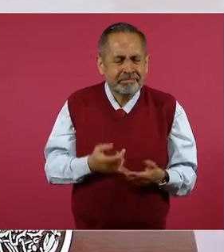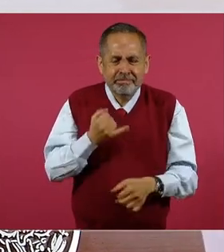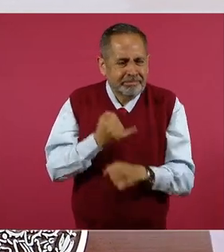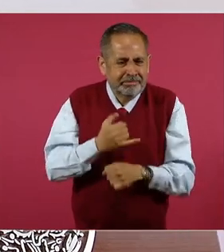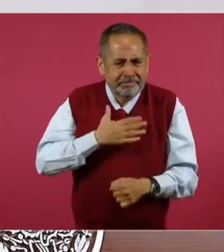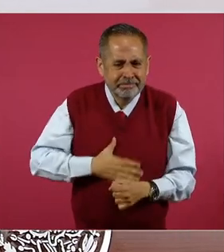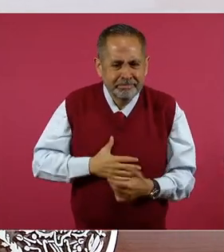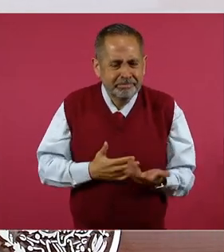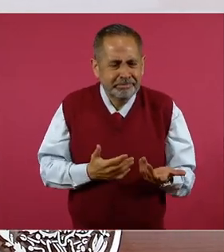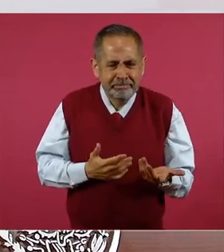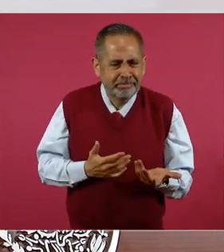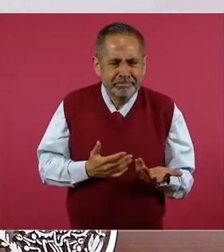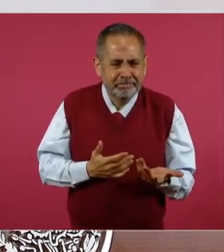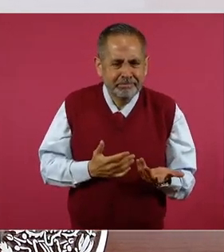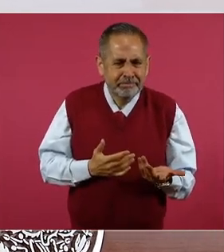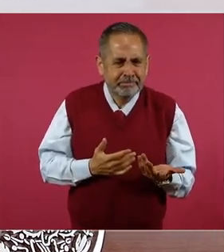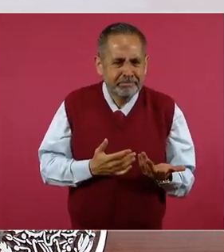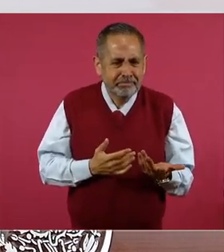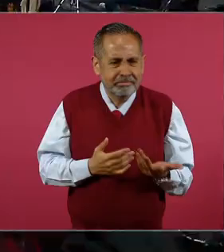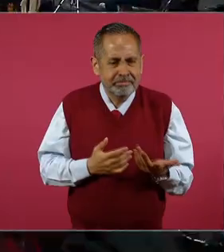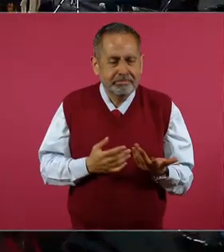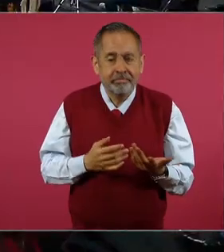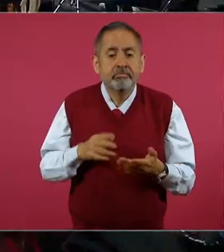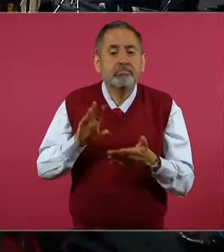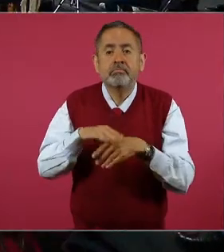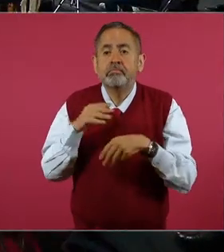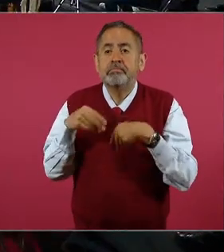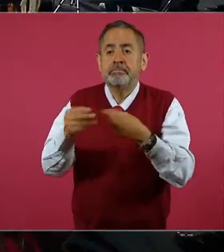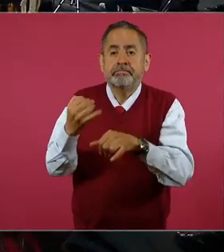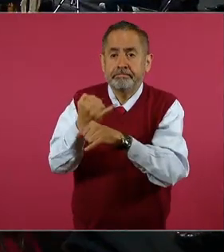injusto, porque para dar ese servicio